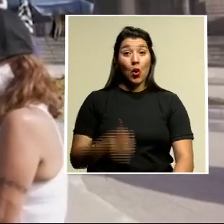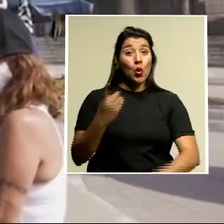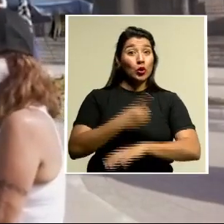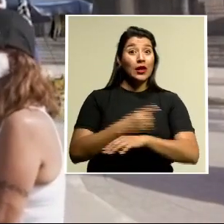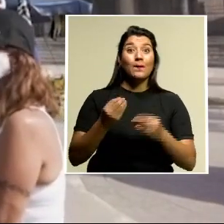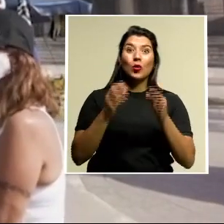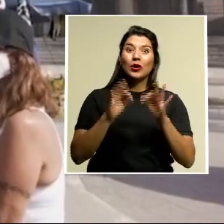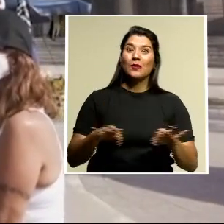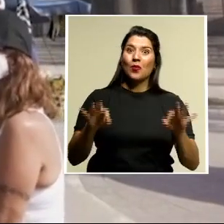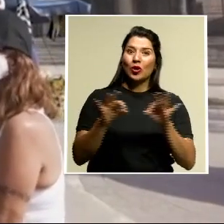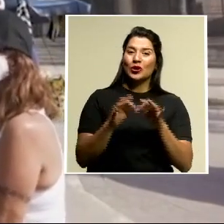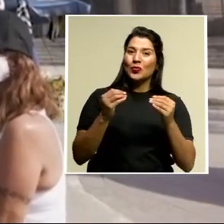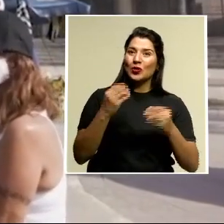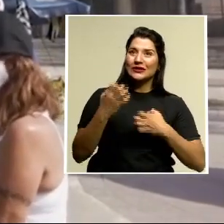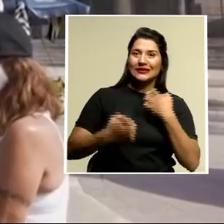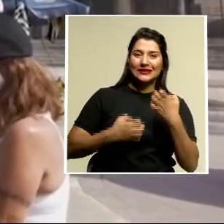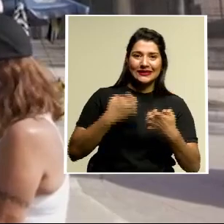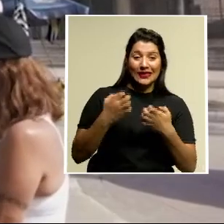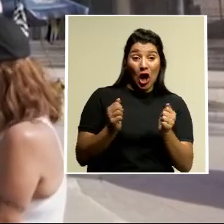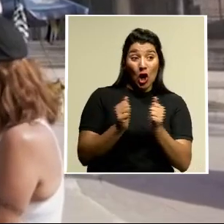14, el pelotón correrá